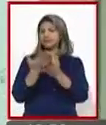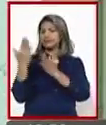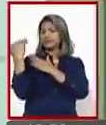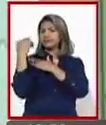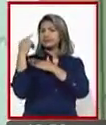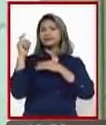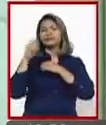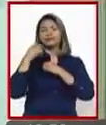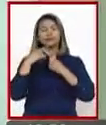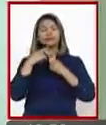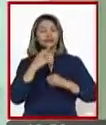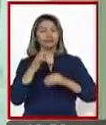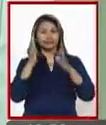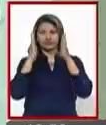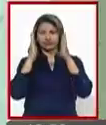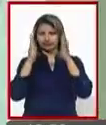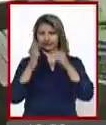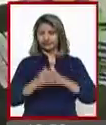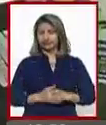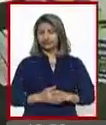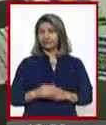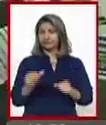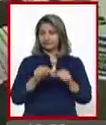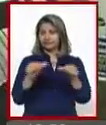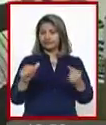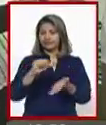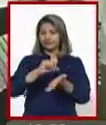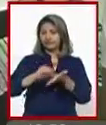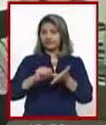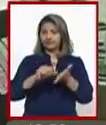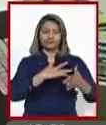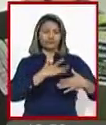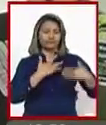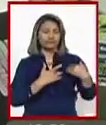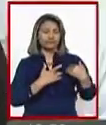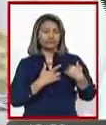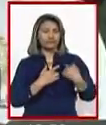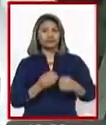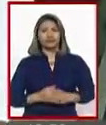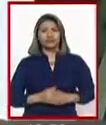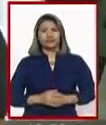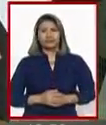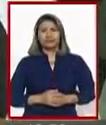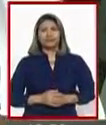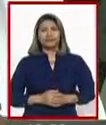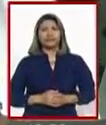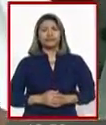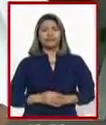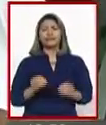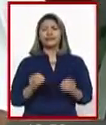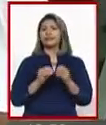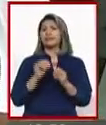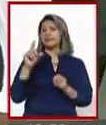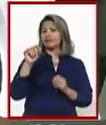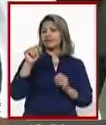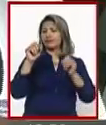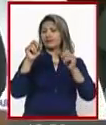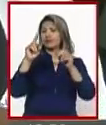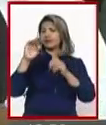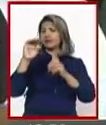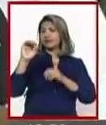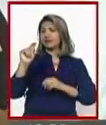porque tienen que poderse atender en ámbito de cirugía cardiovascular. Mire, somos alrededor de 20